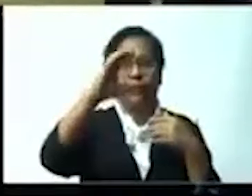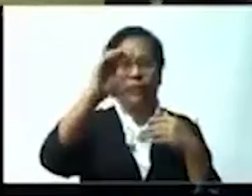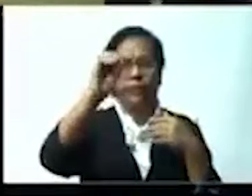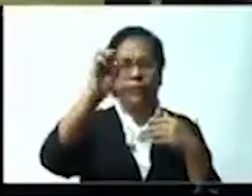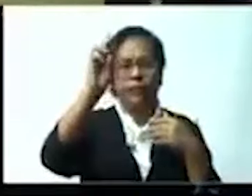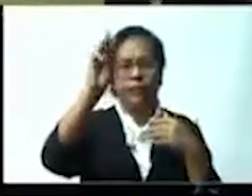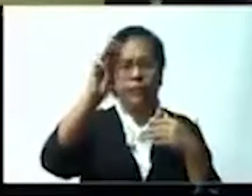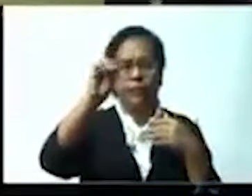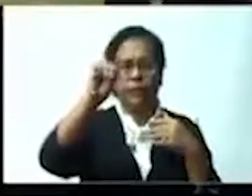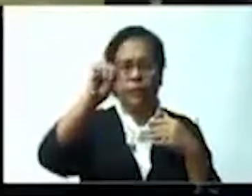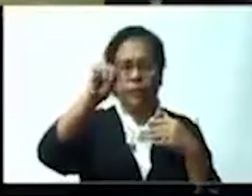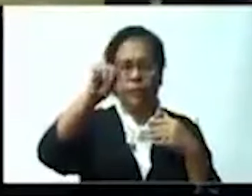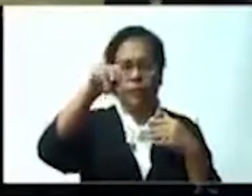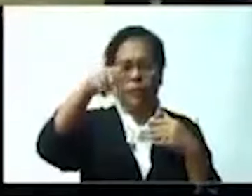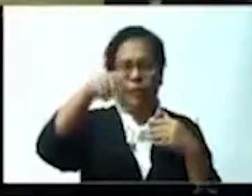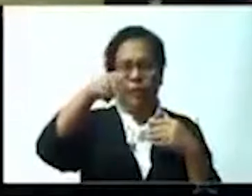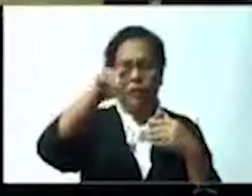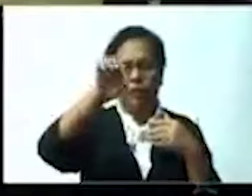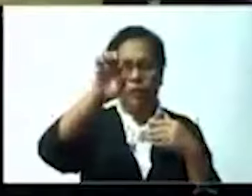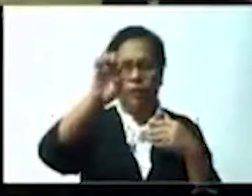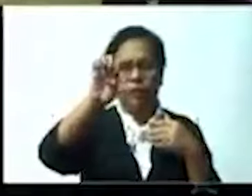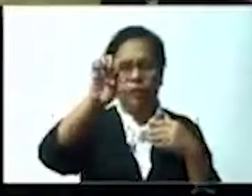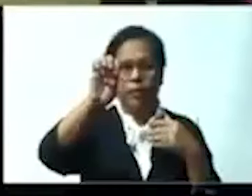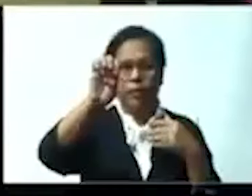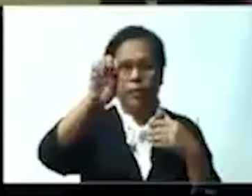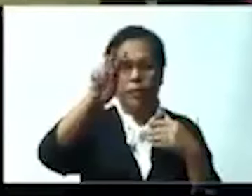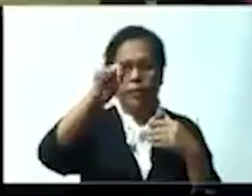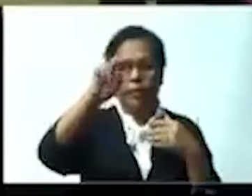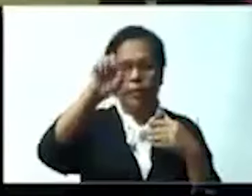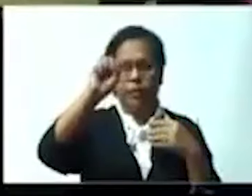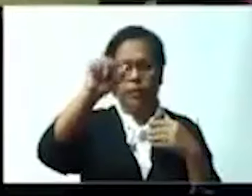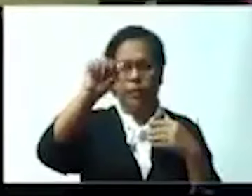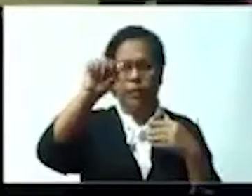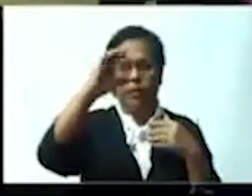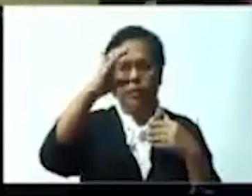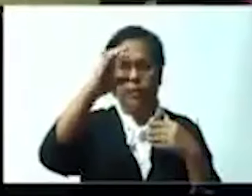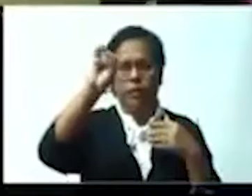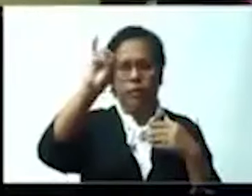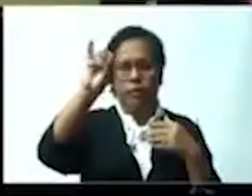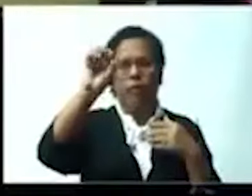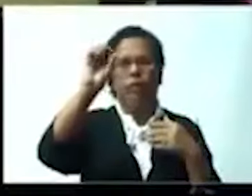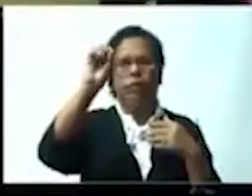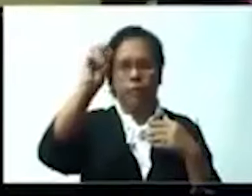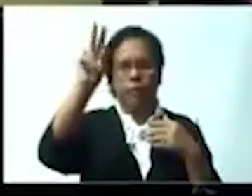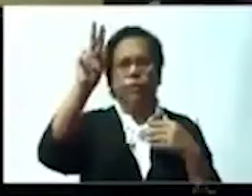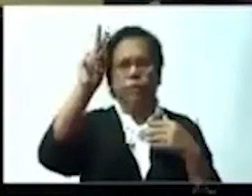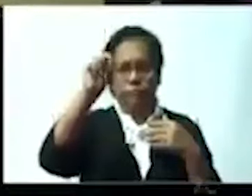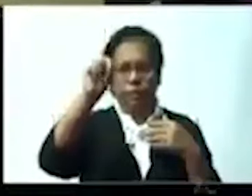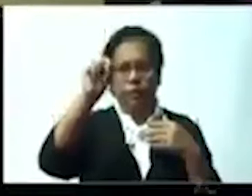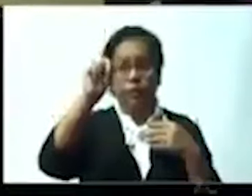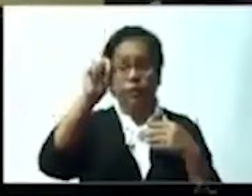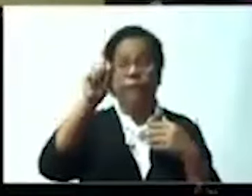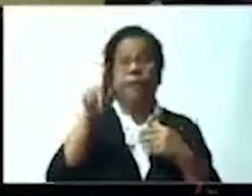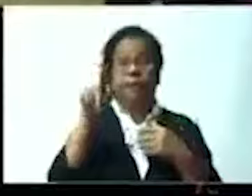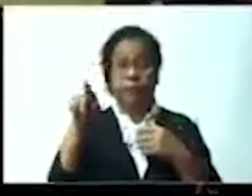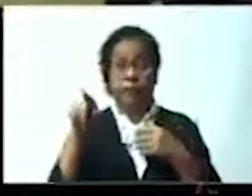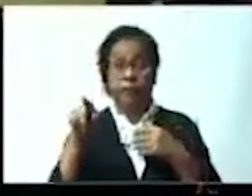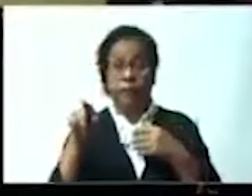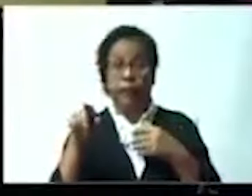en el 2004 el aumento de la tasa. Este contrato original era por 15 años, se ha